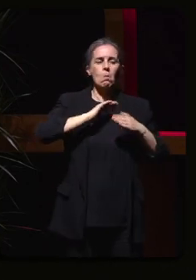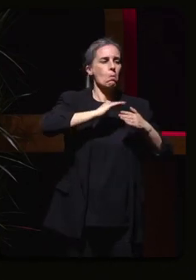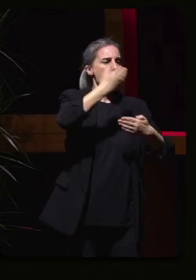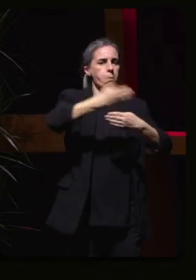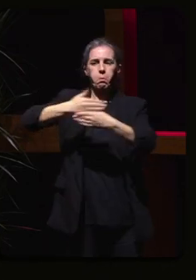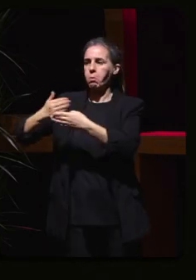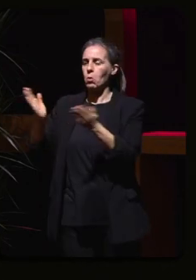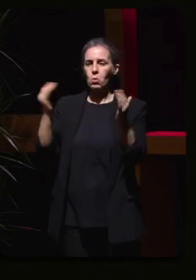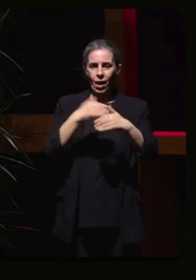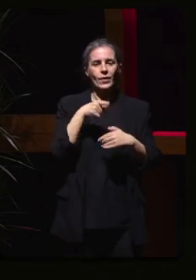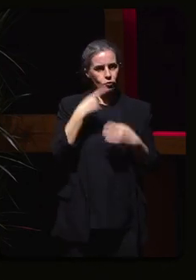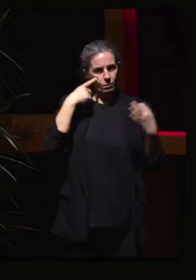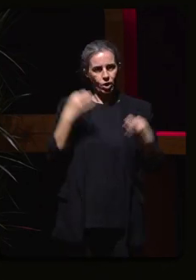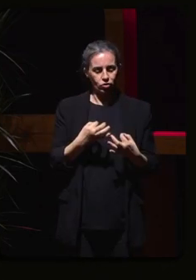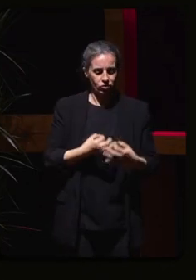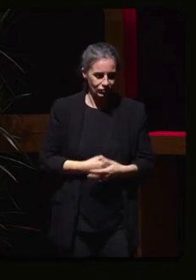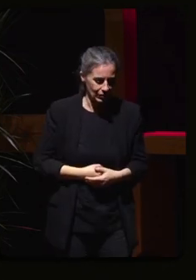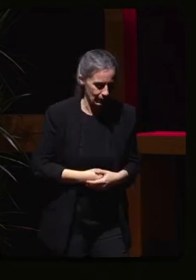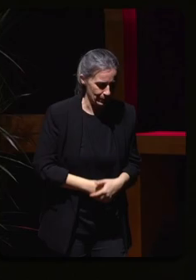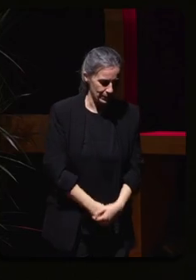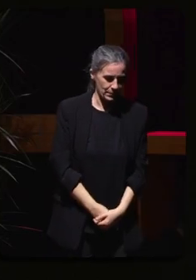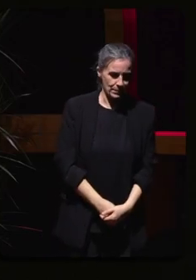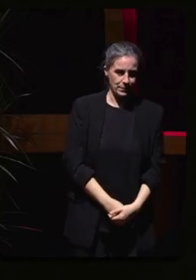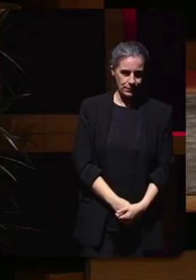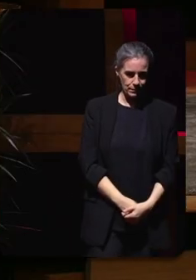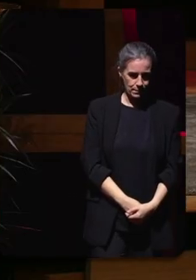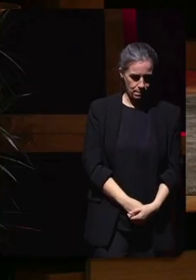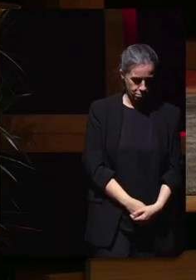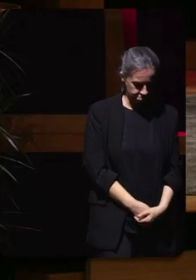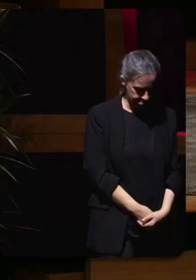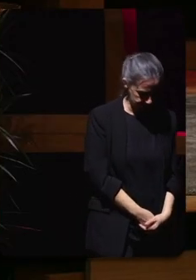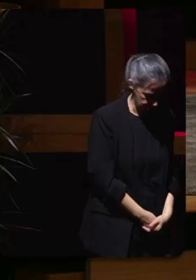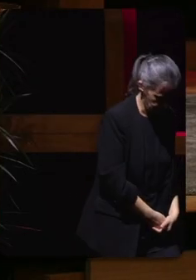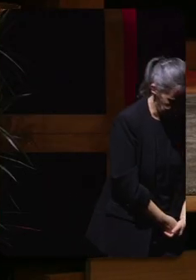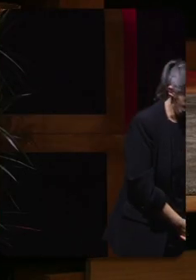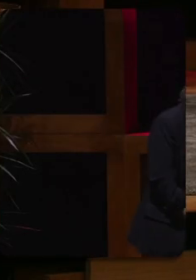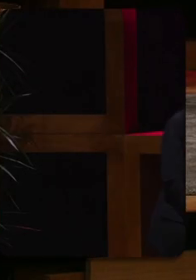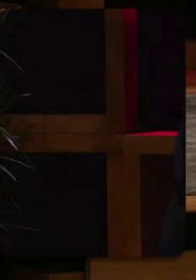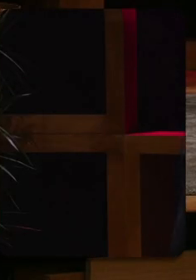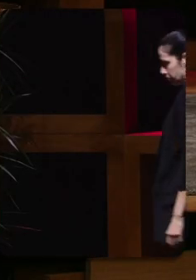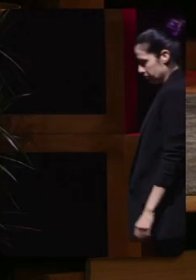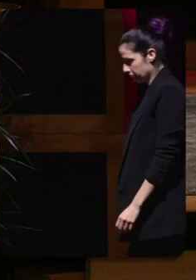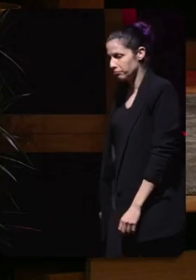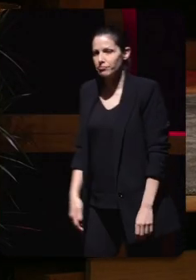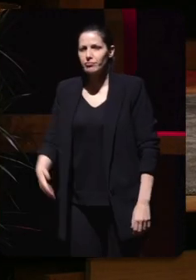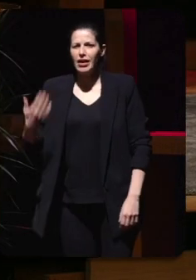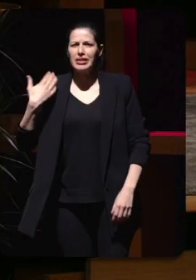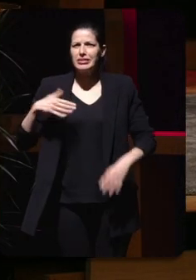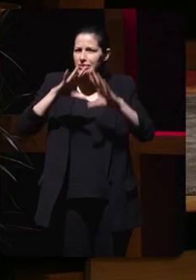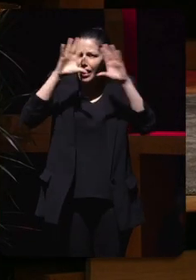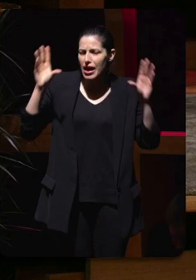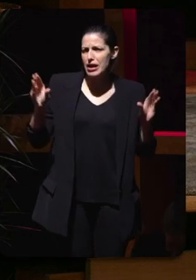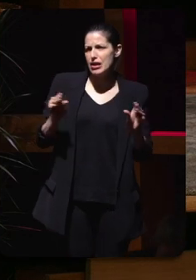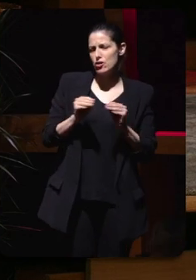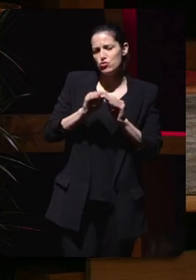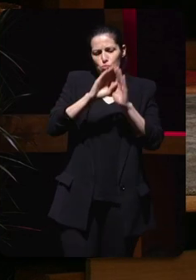eso es peligrosísimo realmente. Claro, tú nos has hecho un resumen, un recorrido por cómo es ser mujer ahí fuera, ¿no? Más allá de este